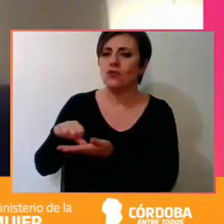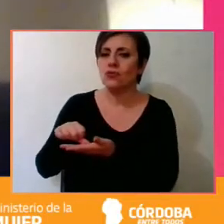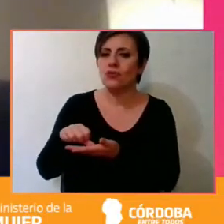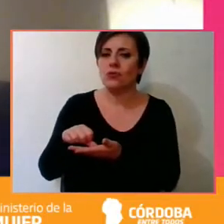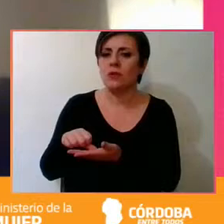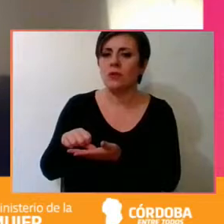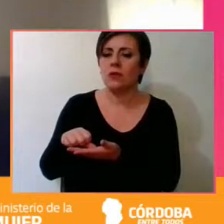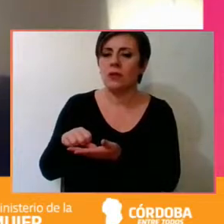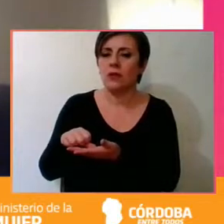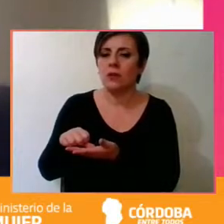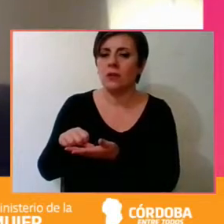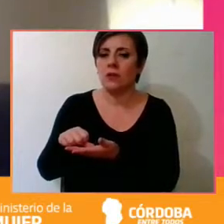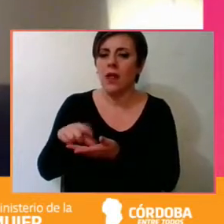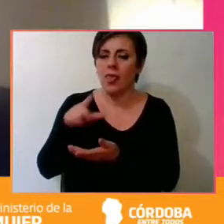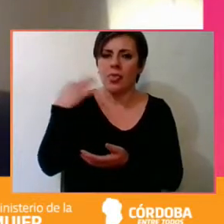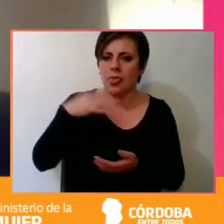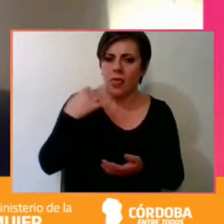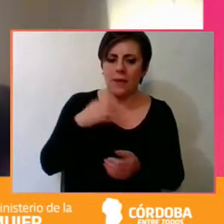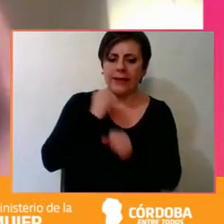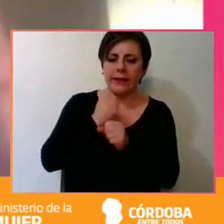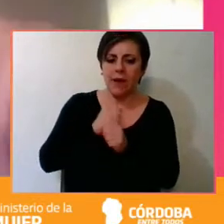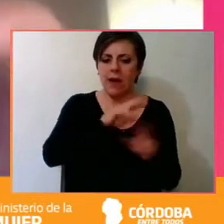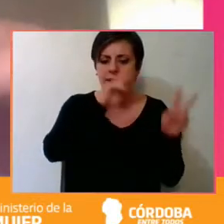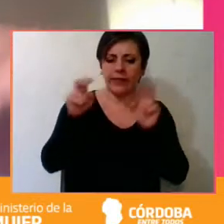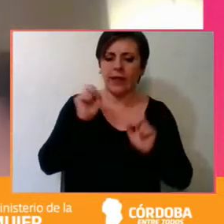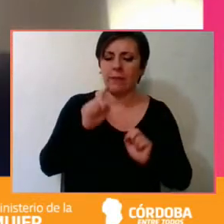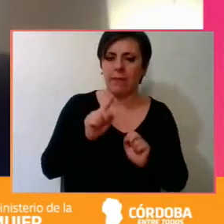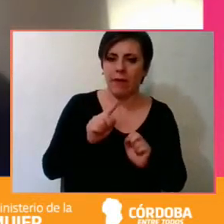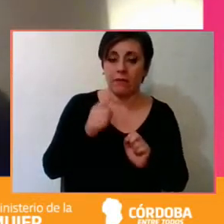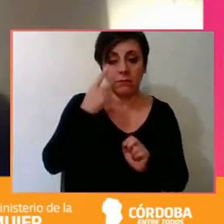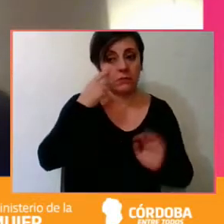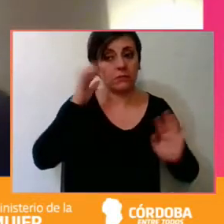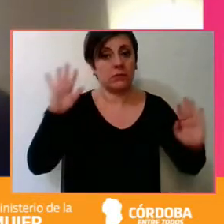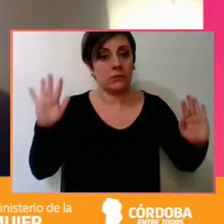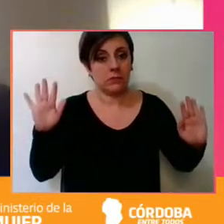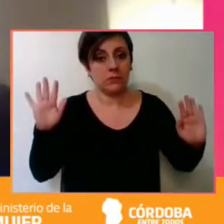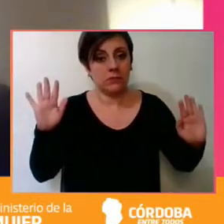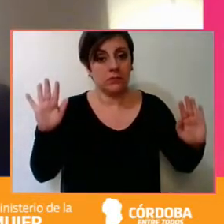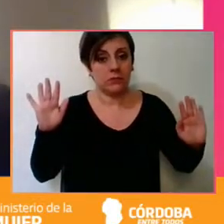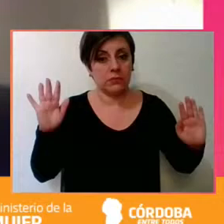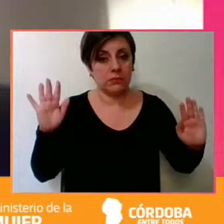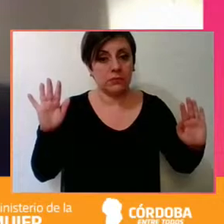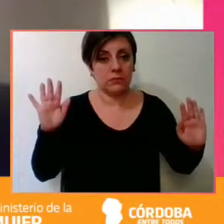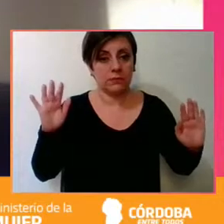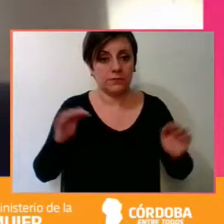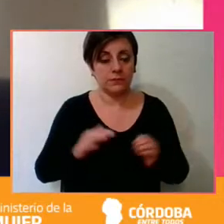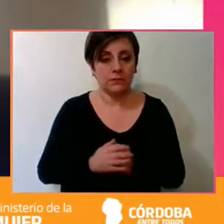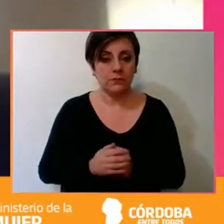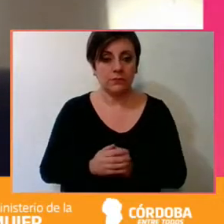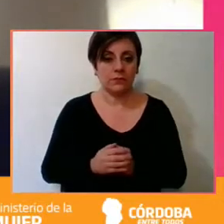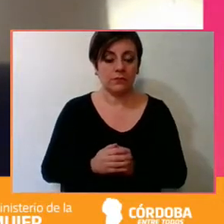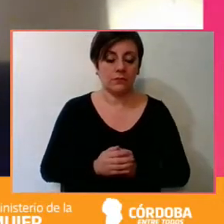específicamente a trabajar este problema? Ojo, visto desde esa perspectiva.